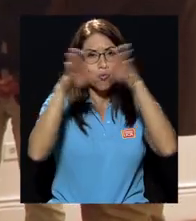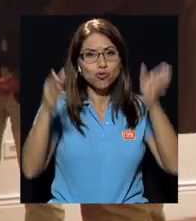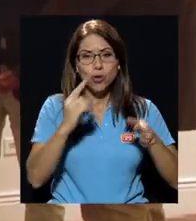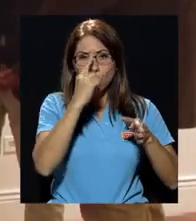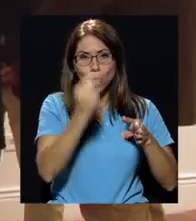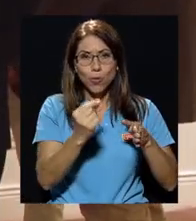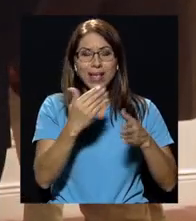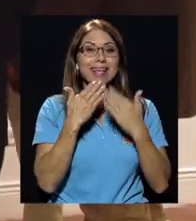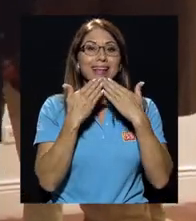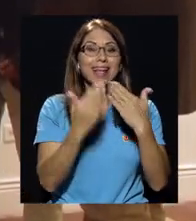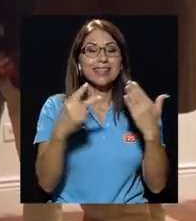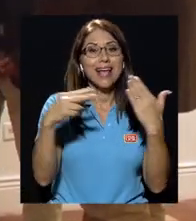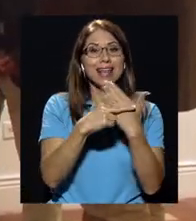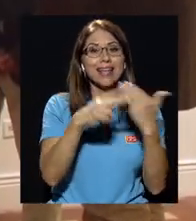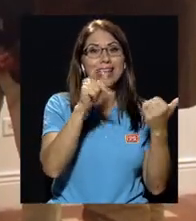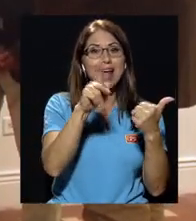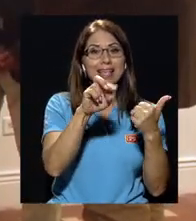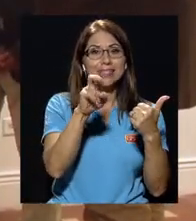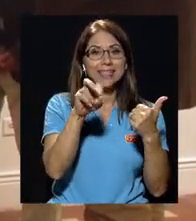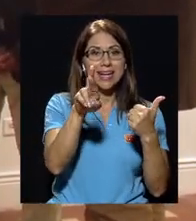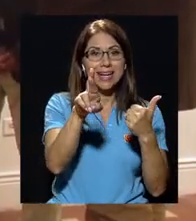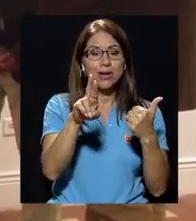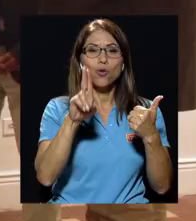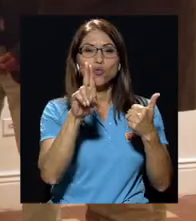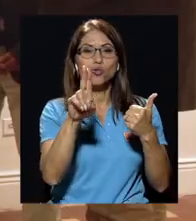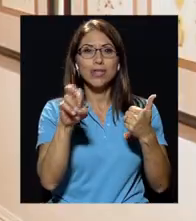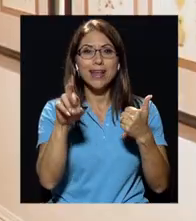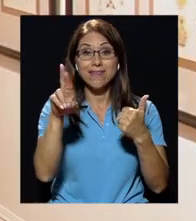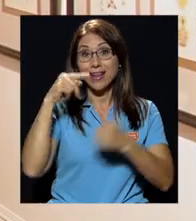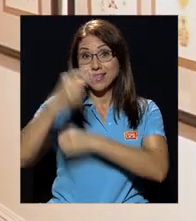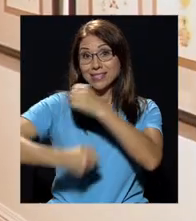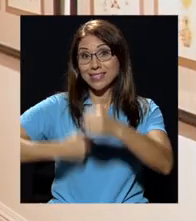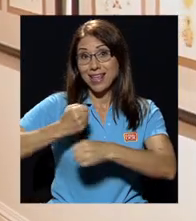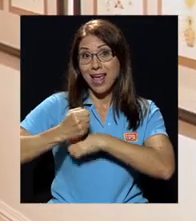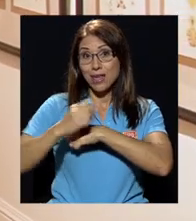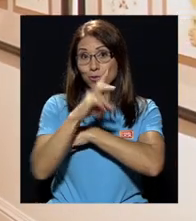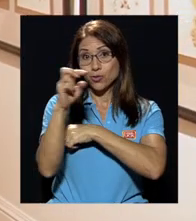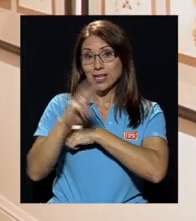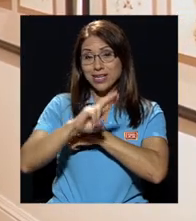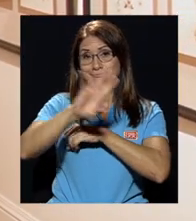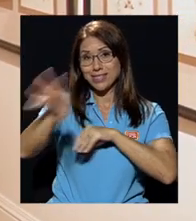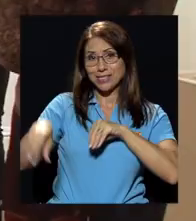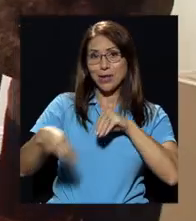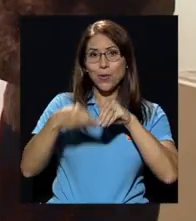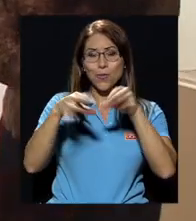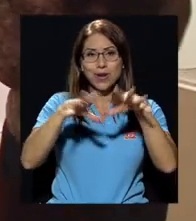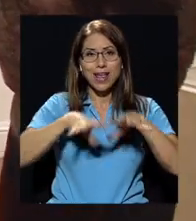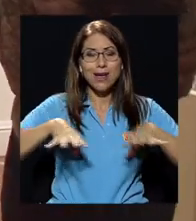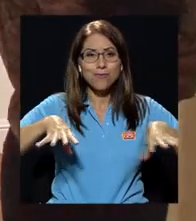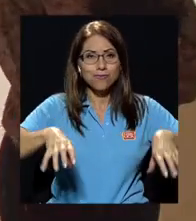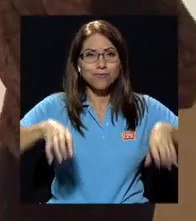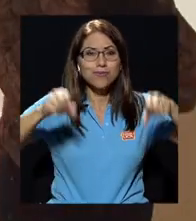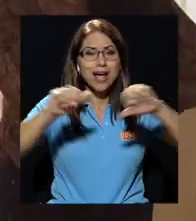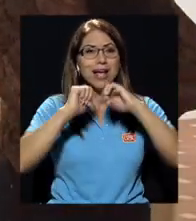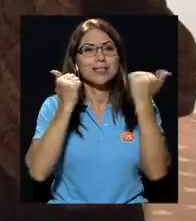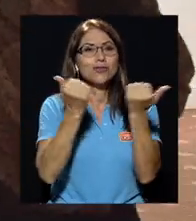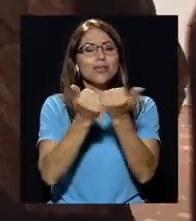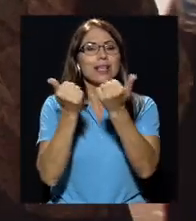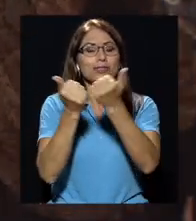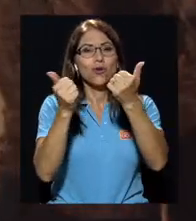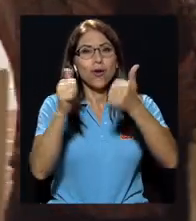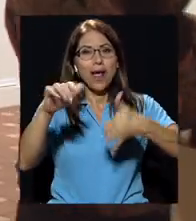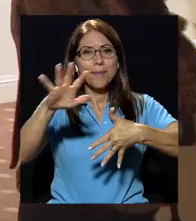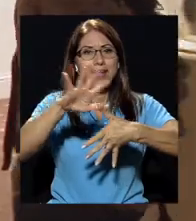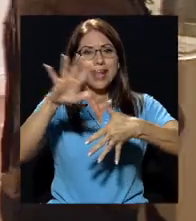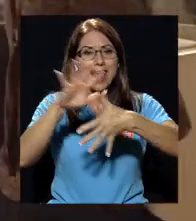Jardín Lancaster de la UCR, este año nuestro país se une a la cita internacional de la Asociación Americana de Artistas